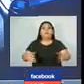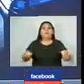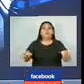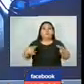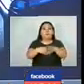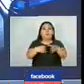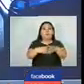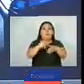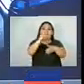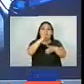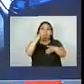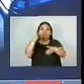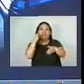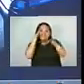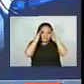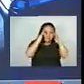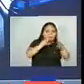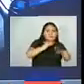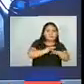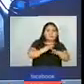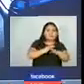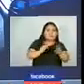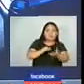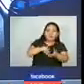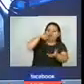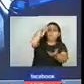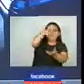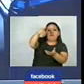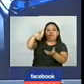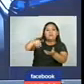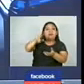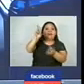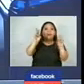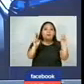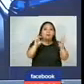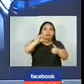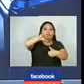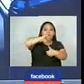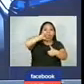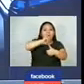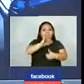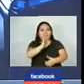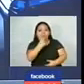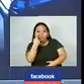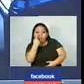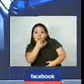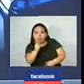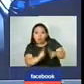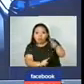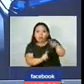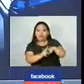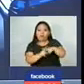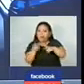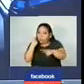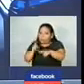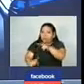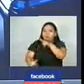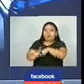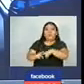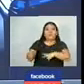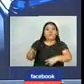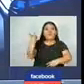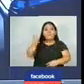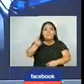Comisión Nacional Antidrogas realiza una capacitación regional sobre sistemas de alerta temprana ante el surgimiento de nuevos